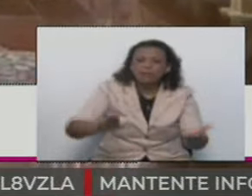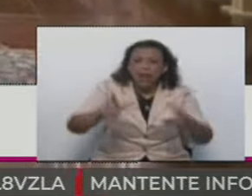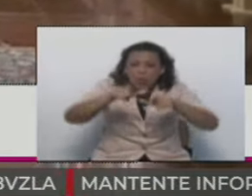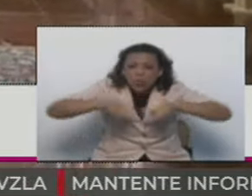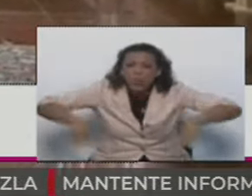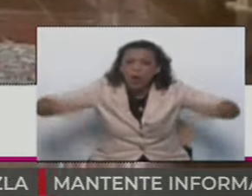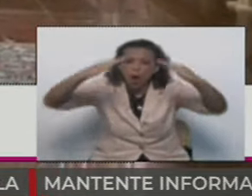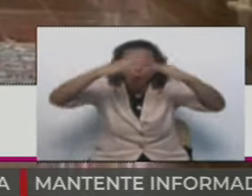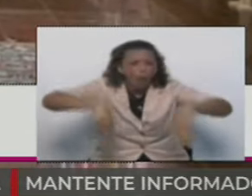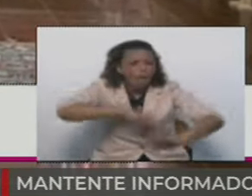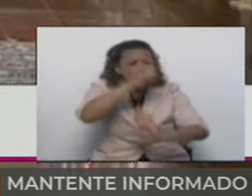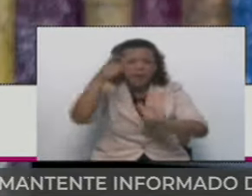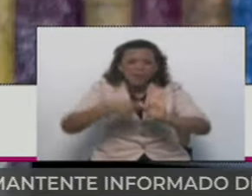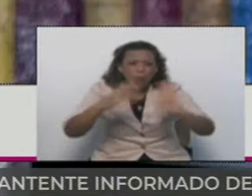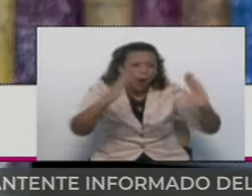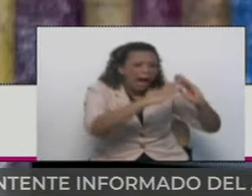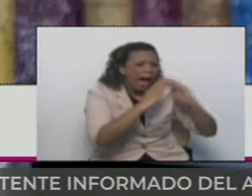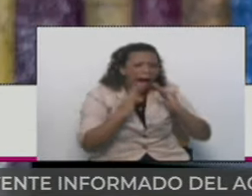residenciales completos.